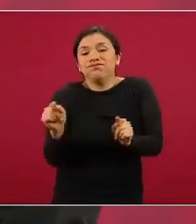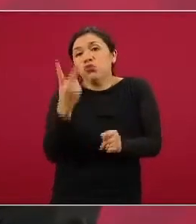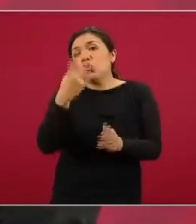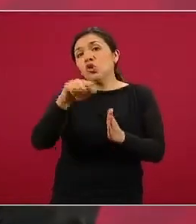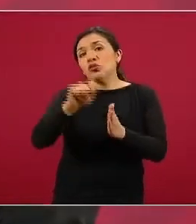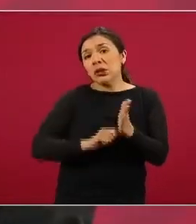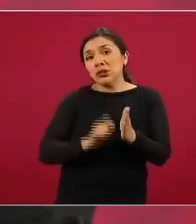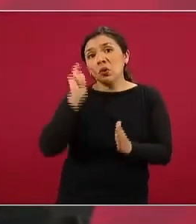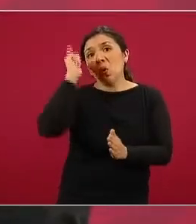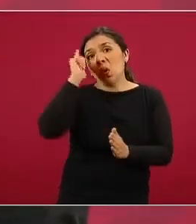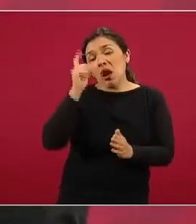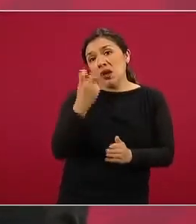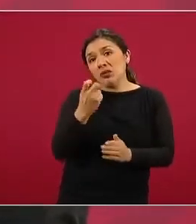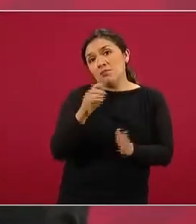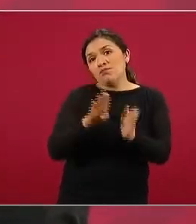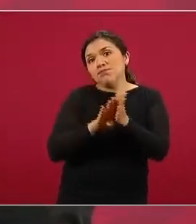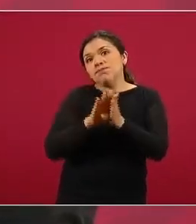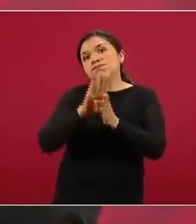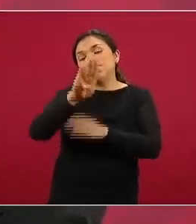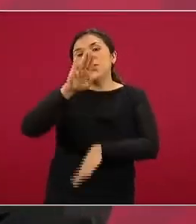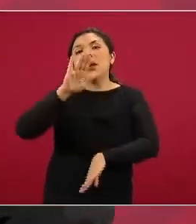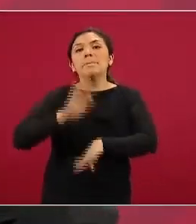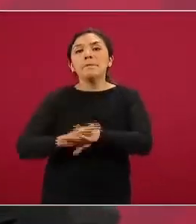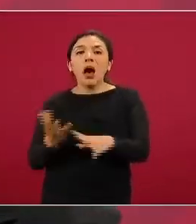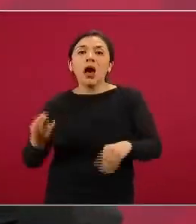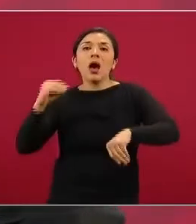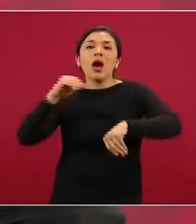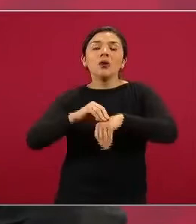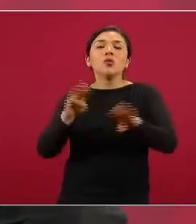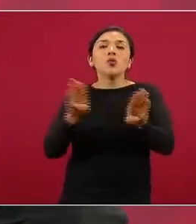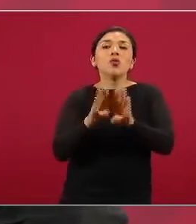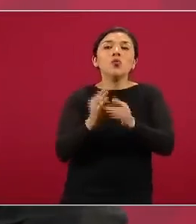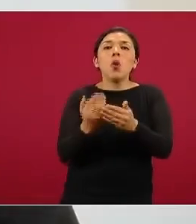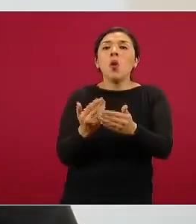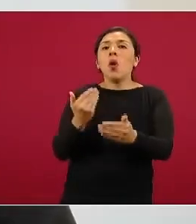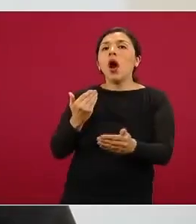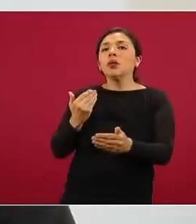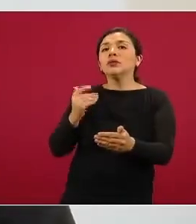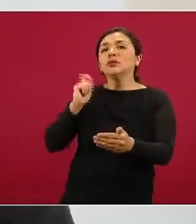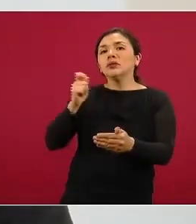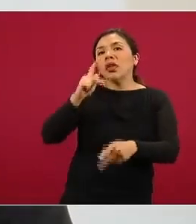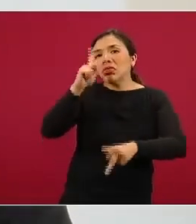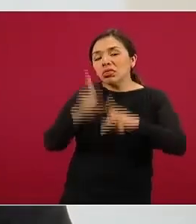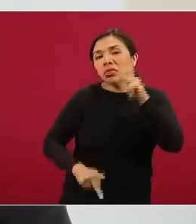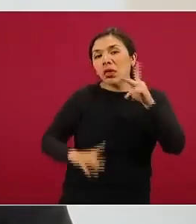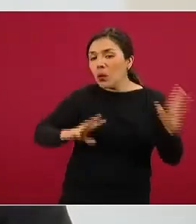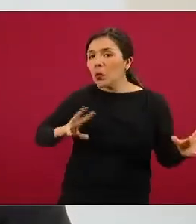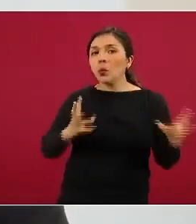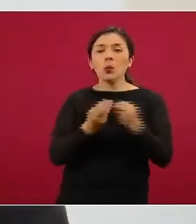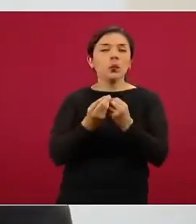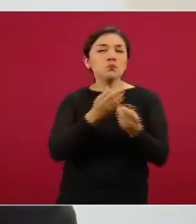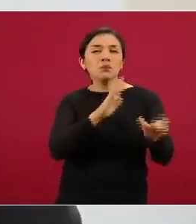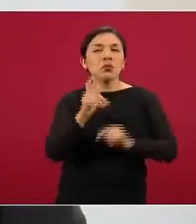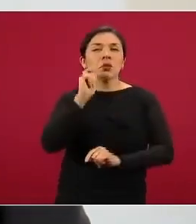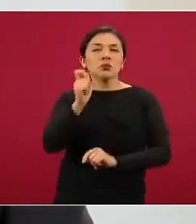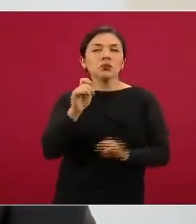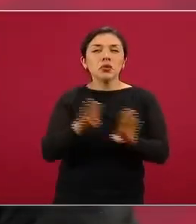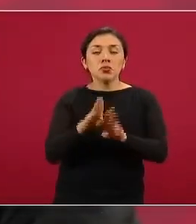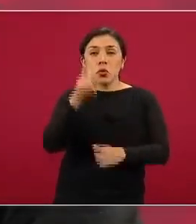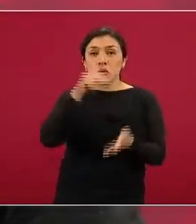que tenemos acá hay que sumarle lo que se traía anteriormente, lo que nos da la cifra en